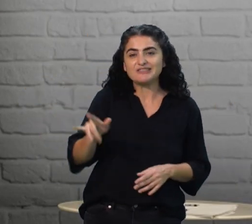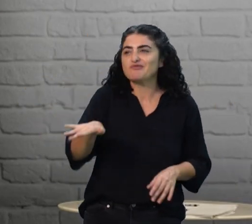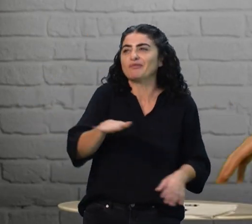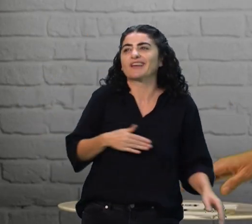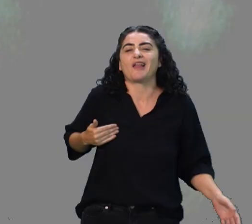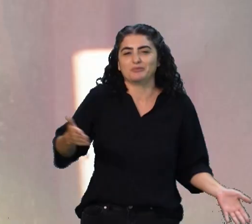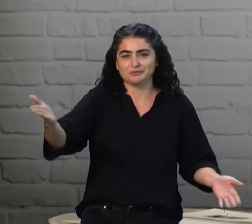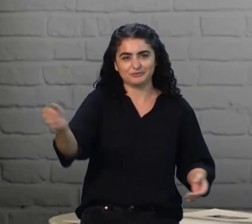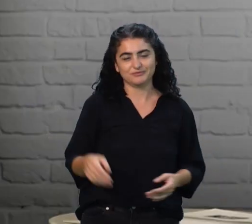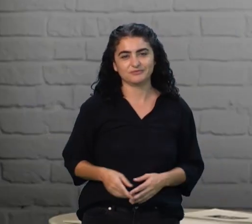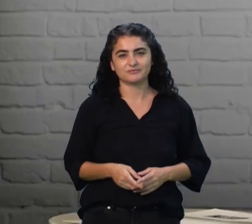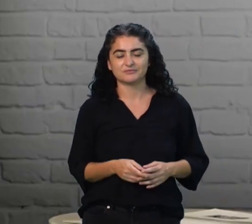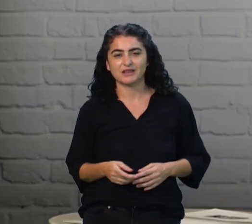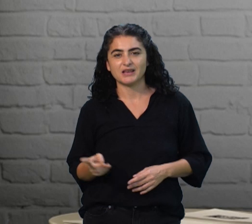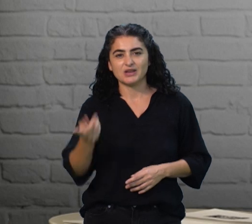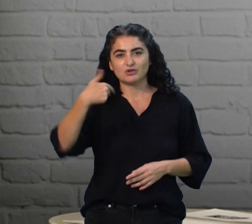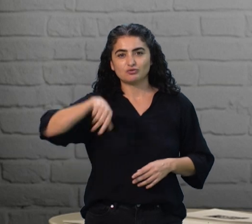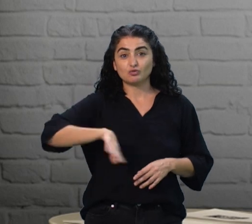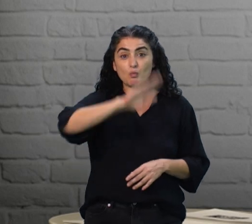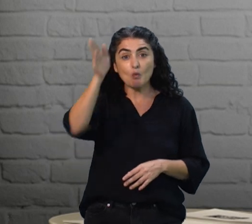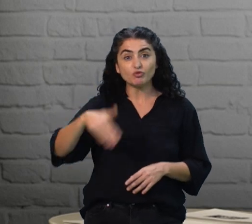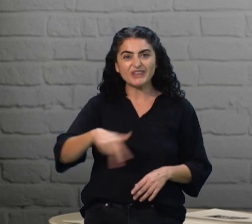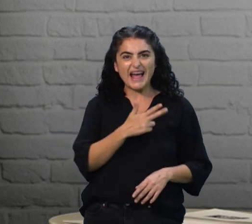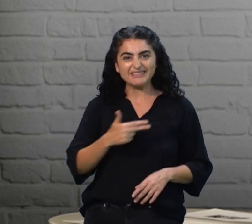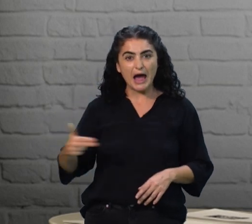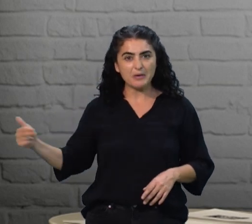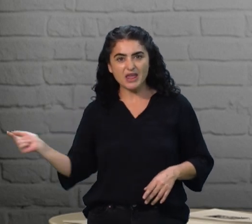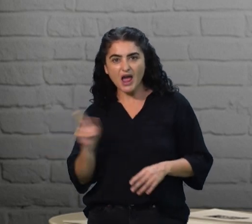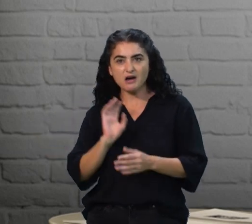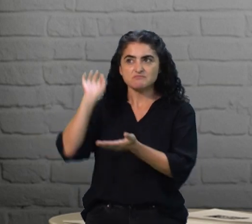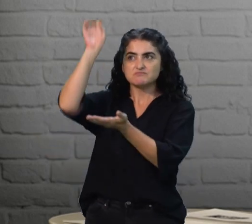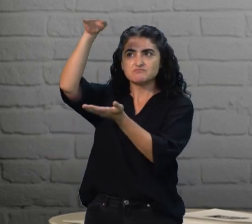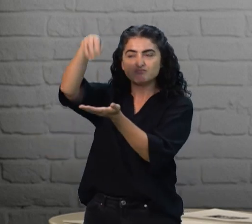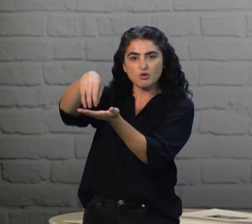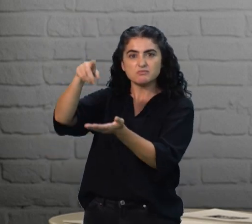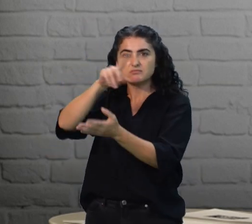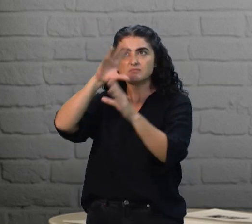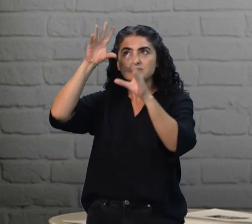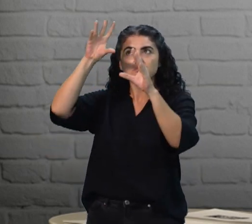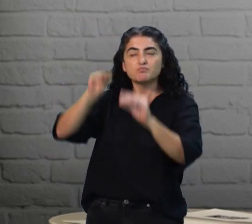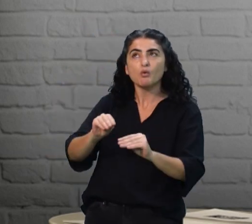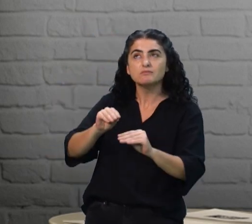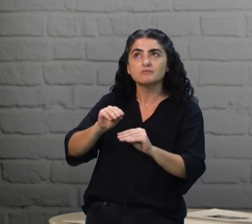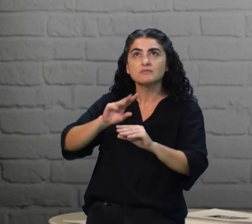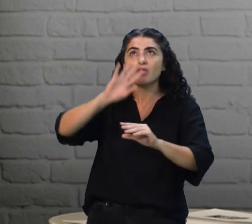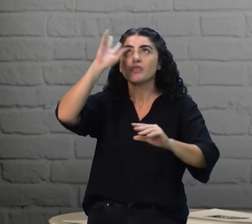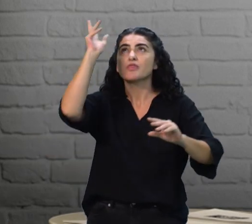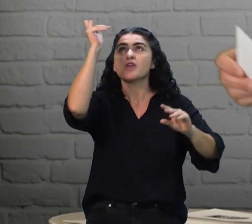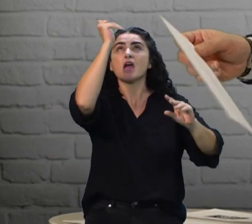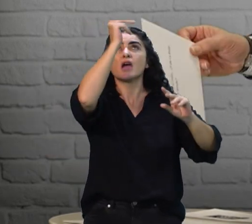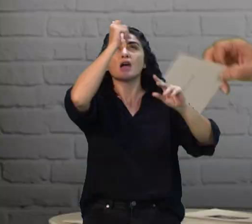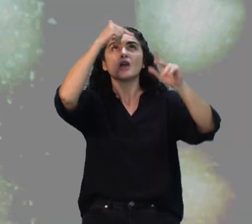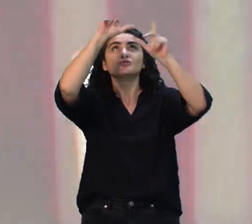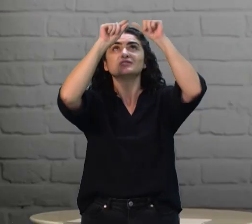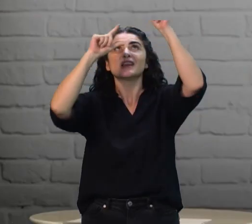queramos nos subimos a al monte cantabria dejamos que que se apague la luz y estamos en medio del cielo eh disfrutamos de